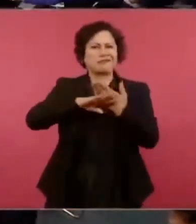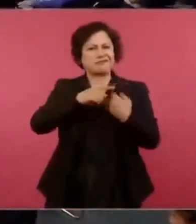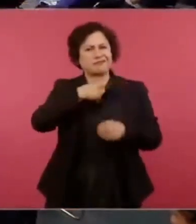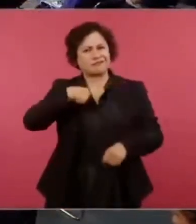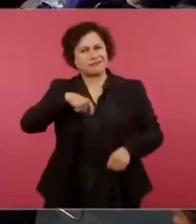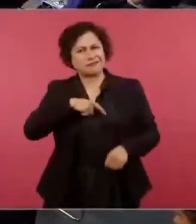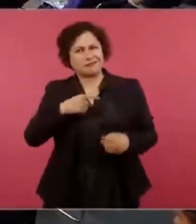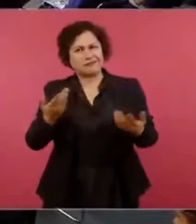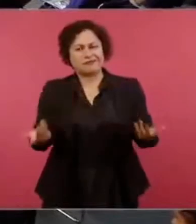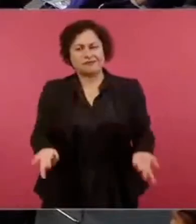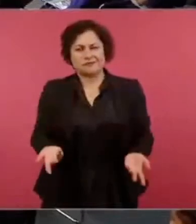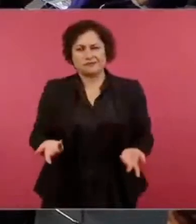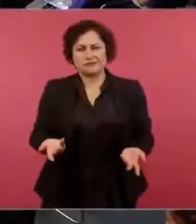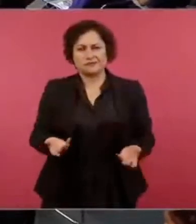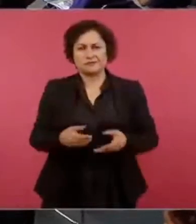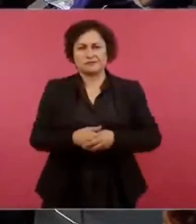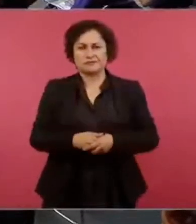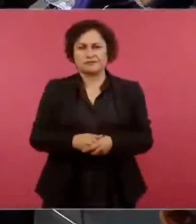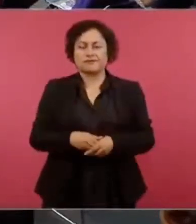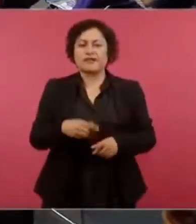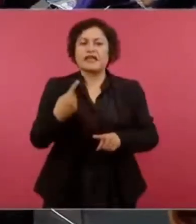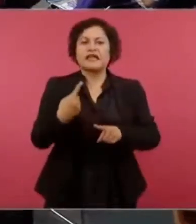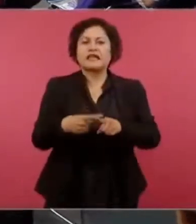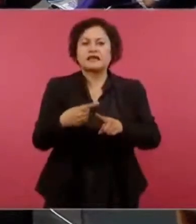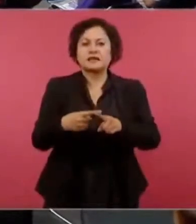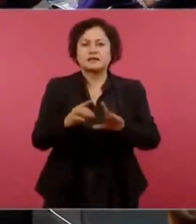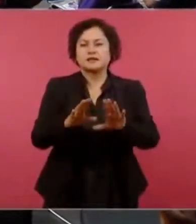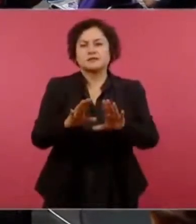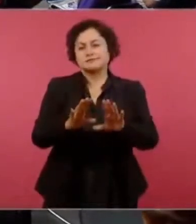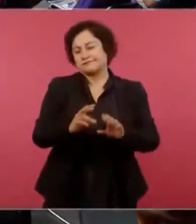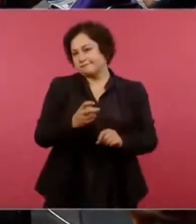¿Quiénes le prepararon? Bueno, eso no puedo decir.